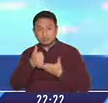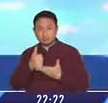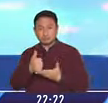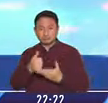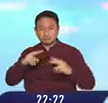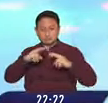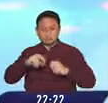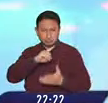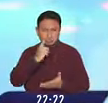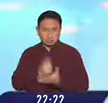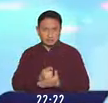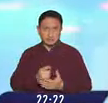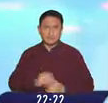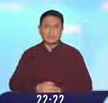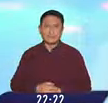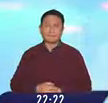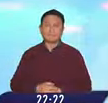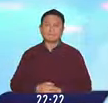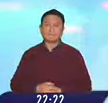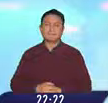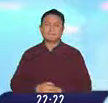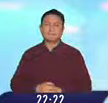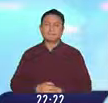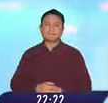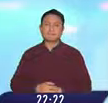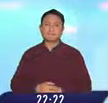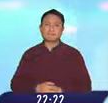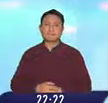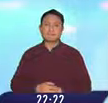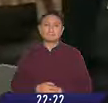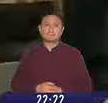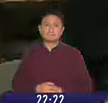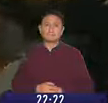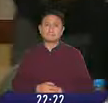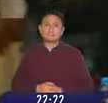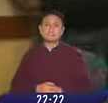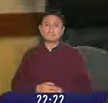investigado. Informó